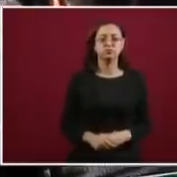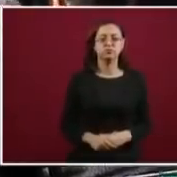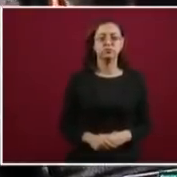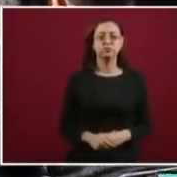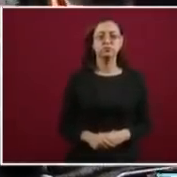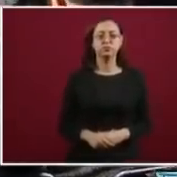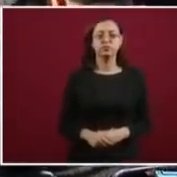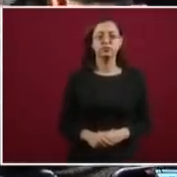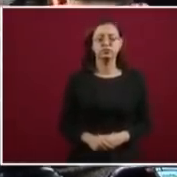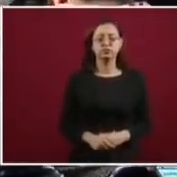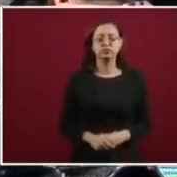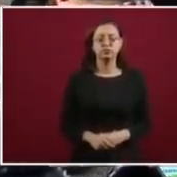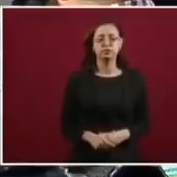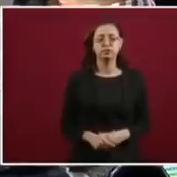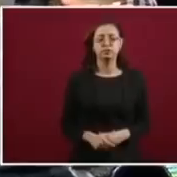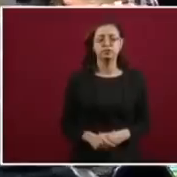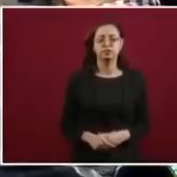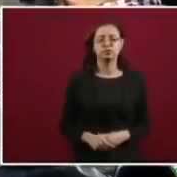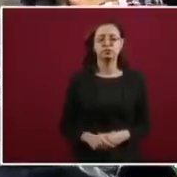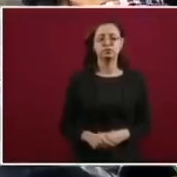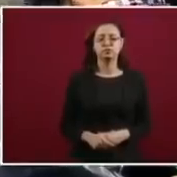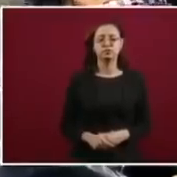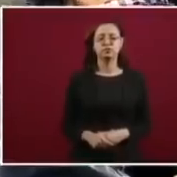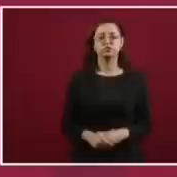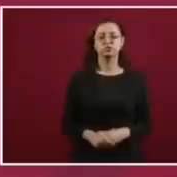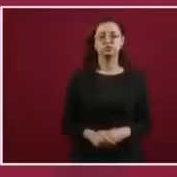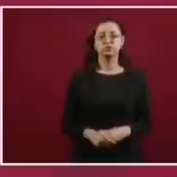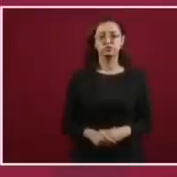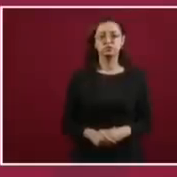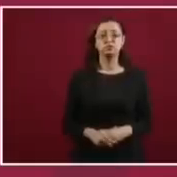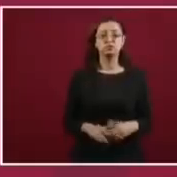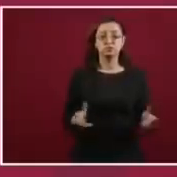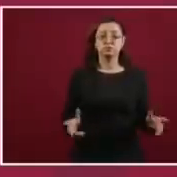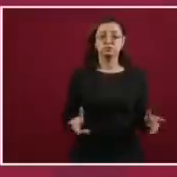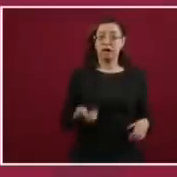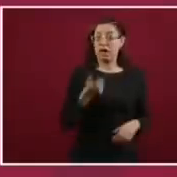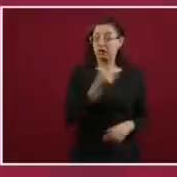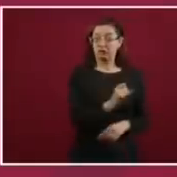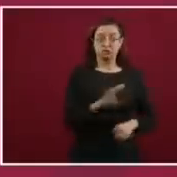y ellos y actuaron de esa manera